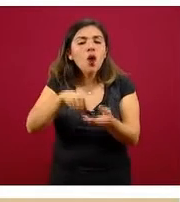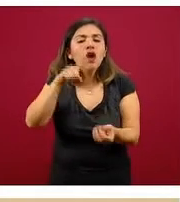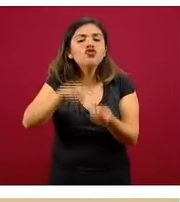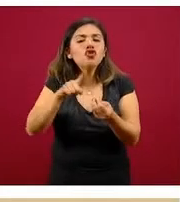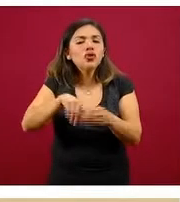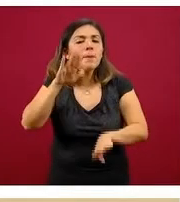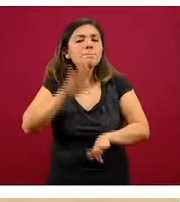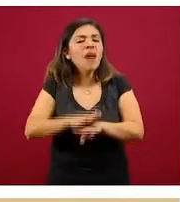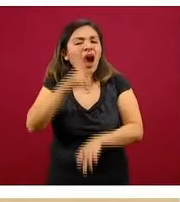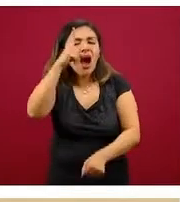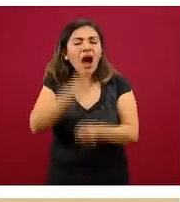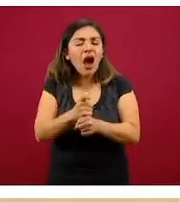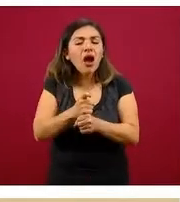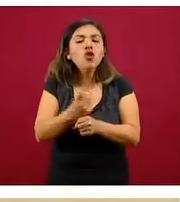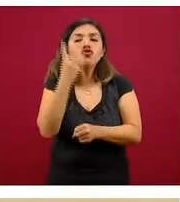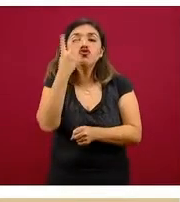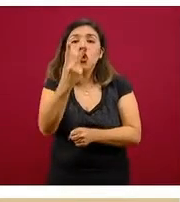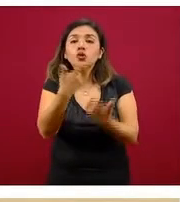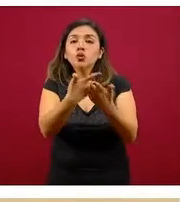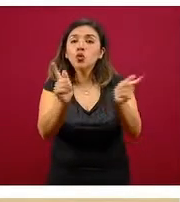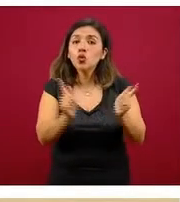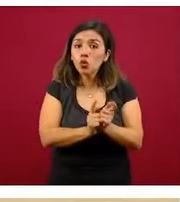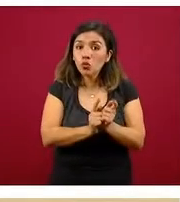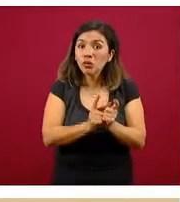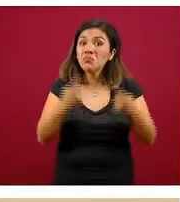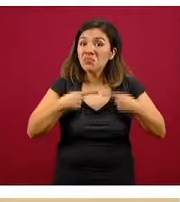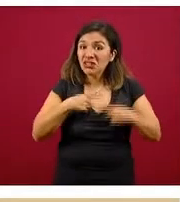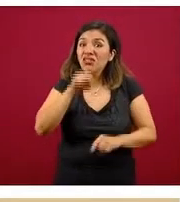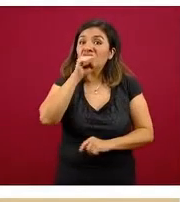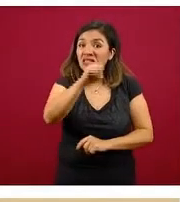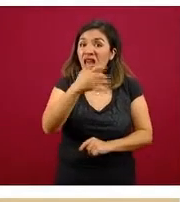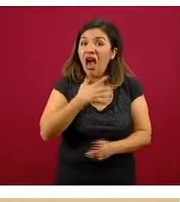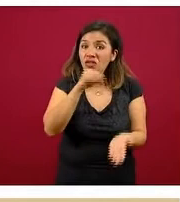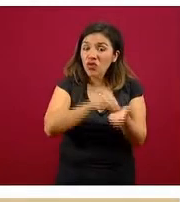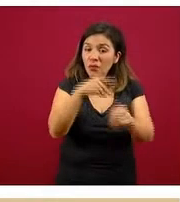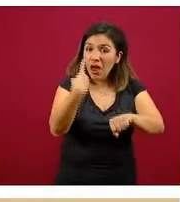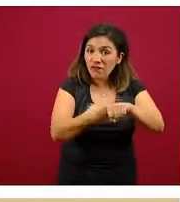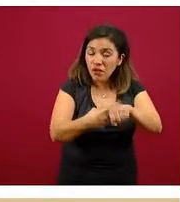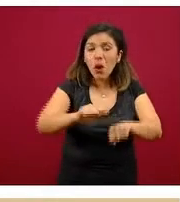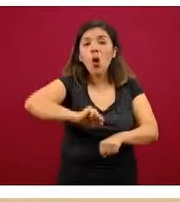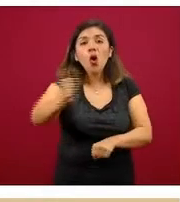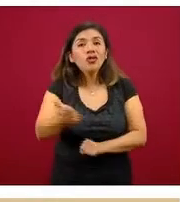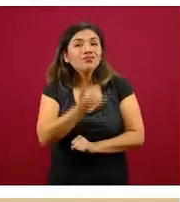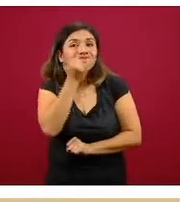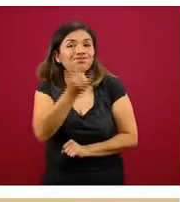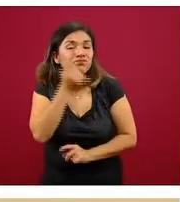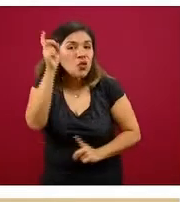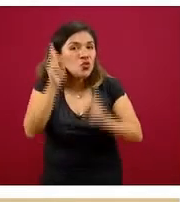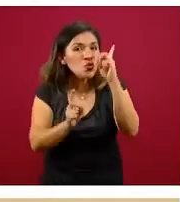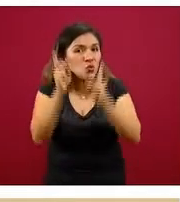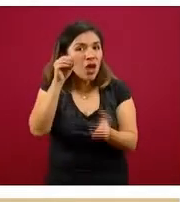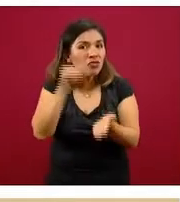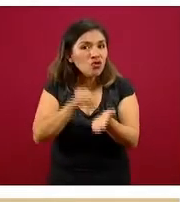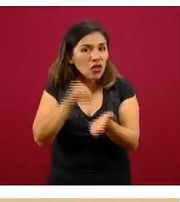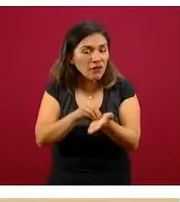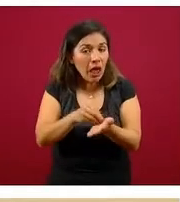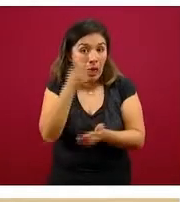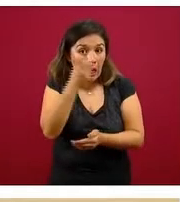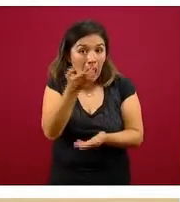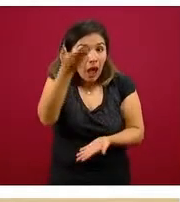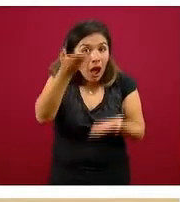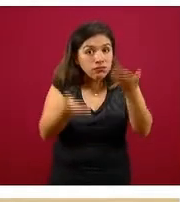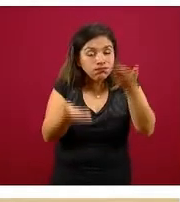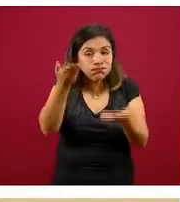o en mayor carga ambos grupos, tanto los confirmados activos como los sospechosos activos, lo